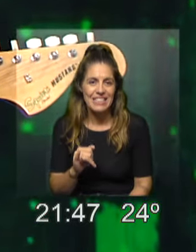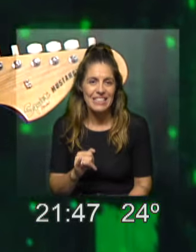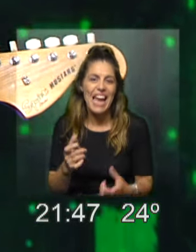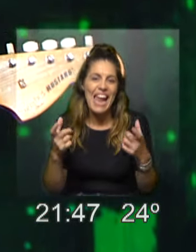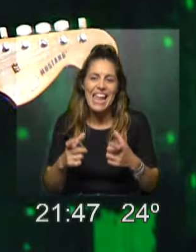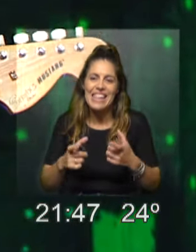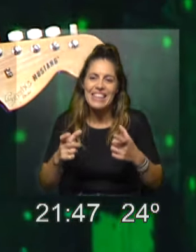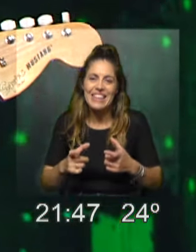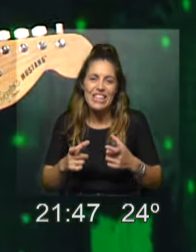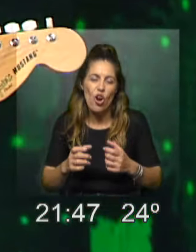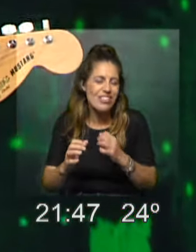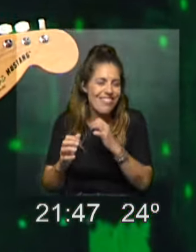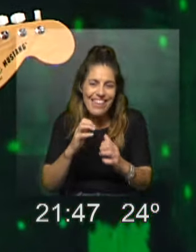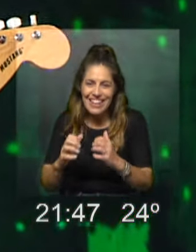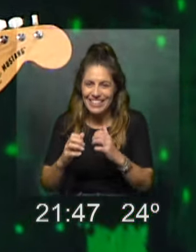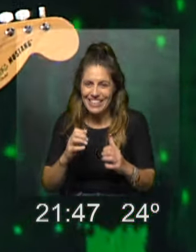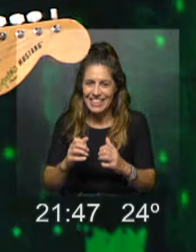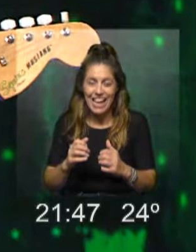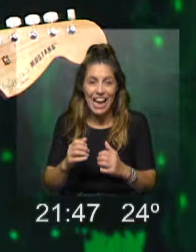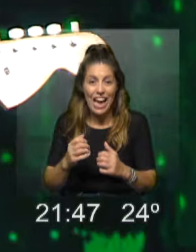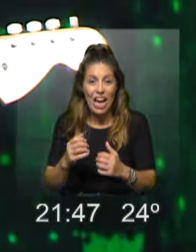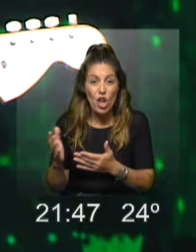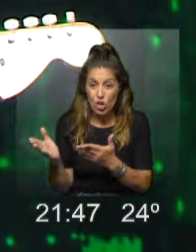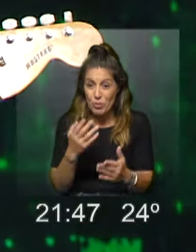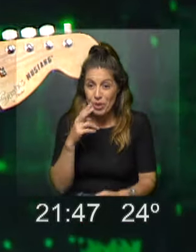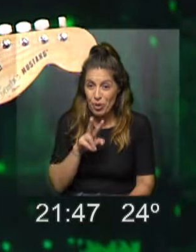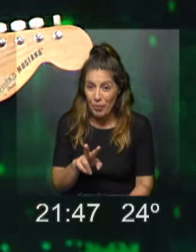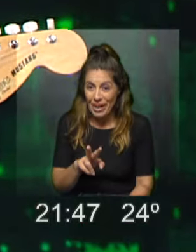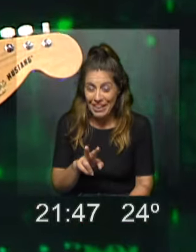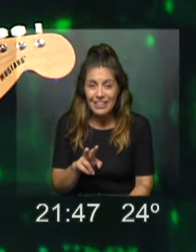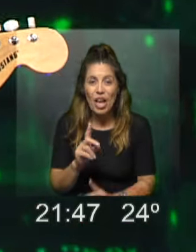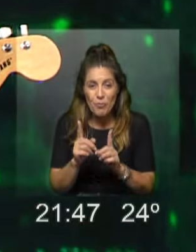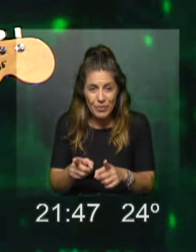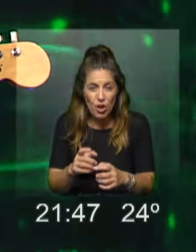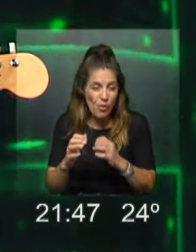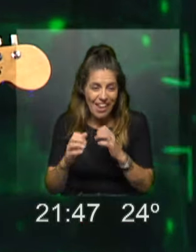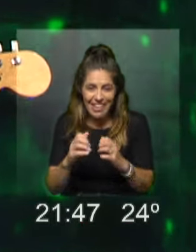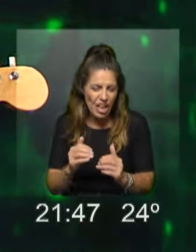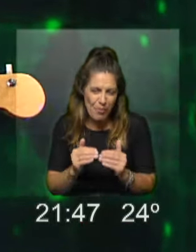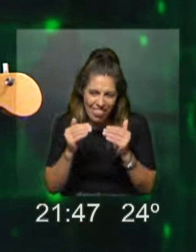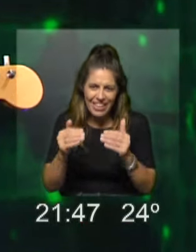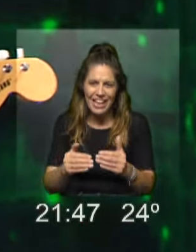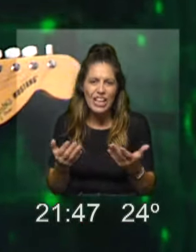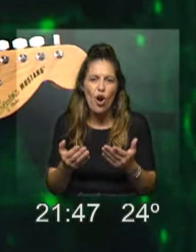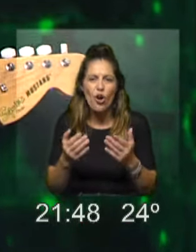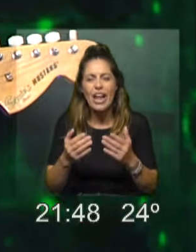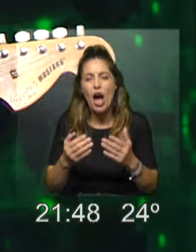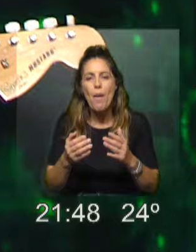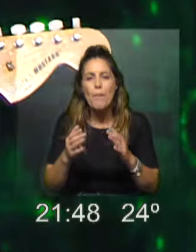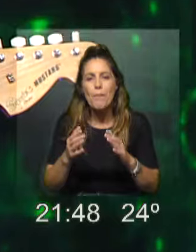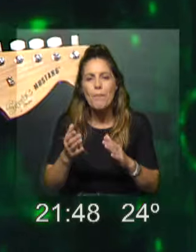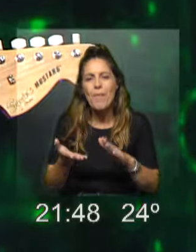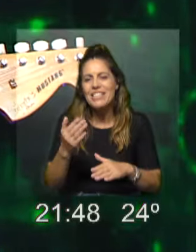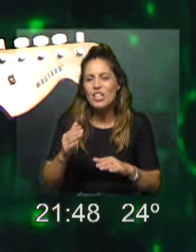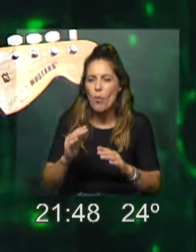disco en realidad es súper energético. O sea, los invito a ver también porque es algo que va con energía para adelante. Ahora quise venir con algo un poco más íntimo